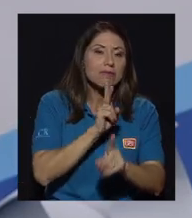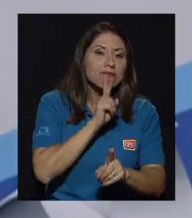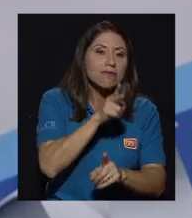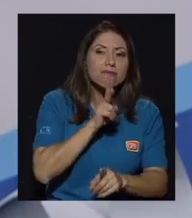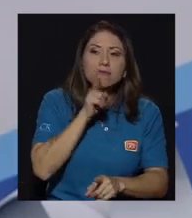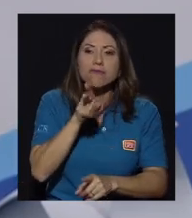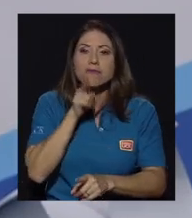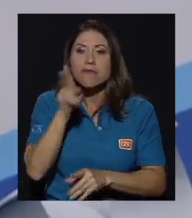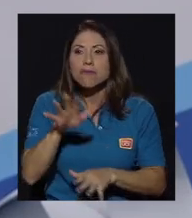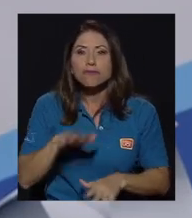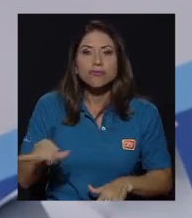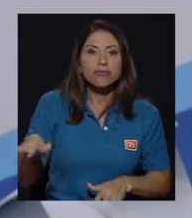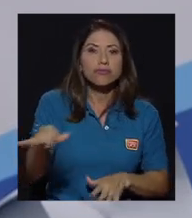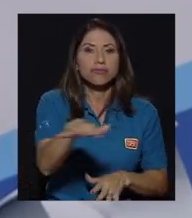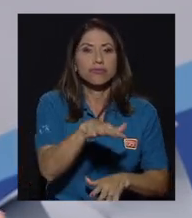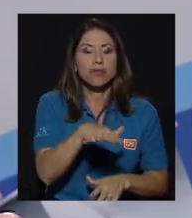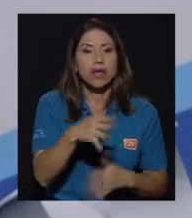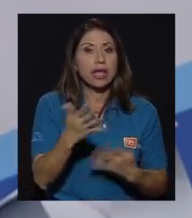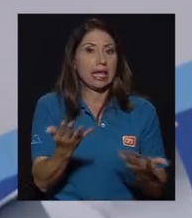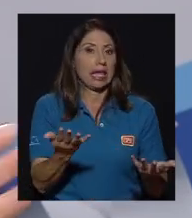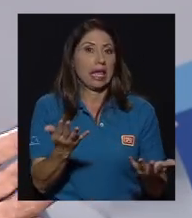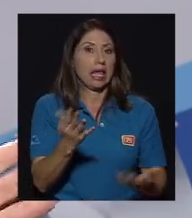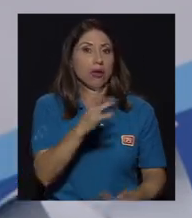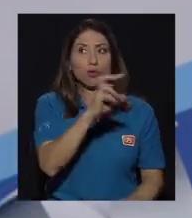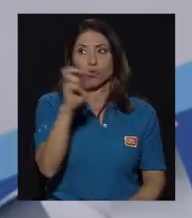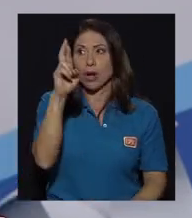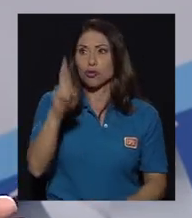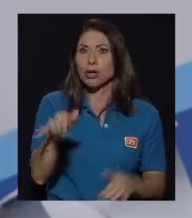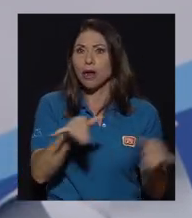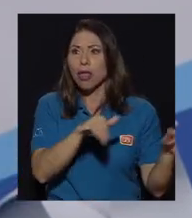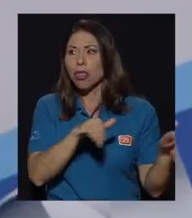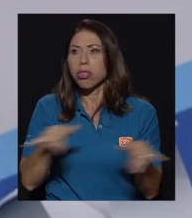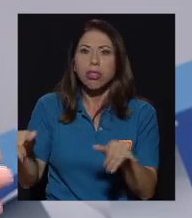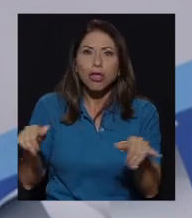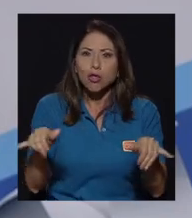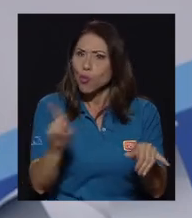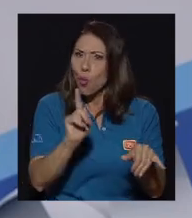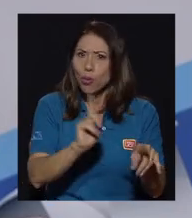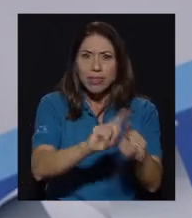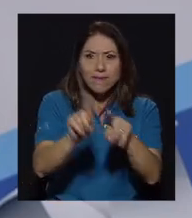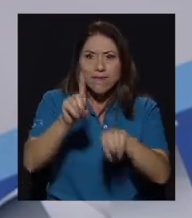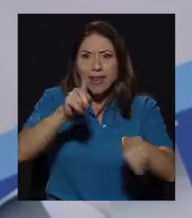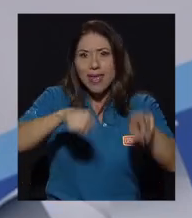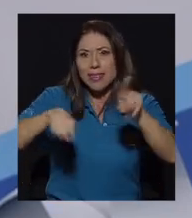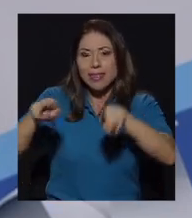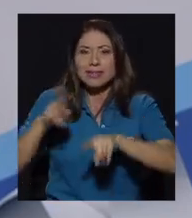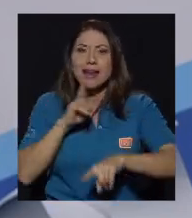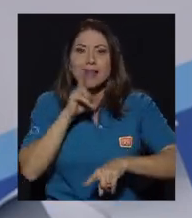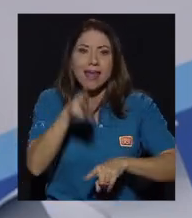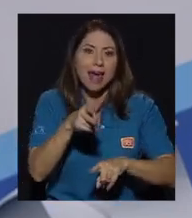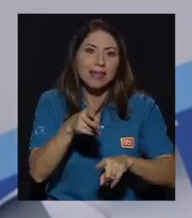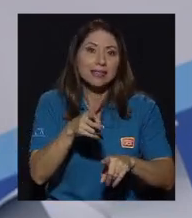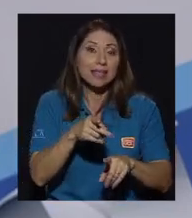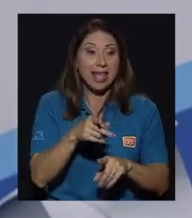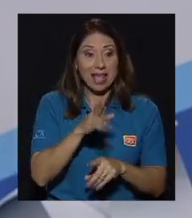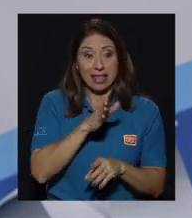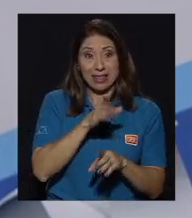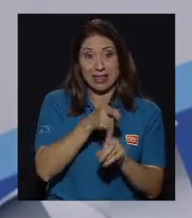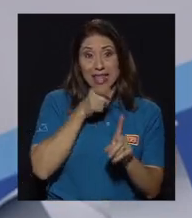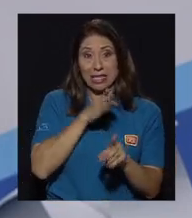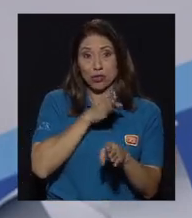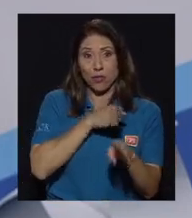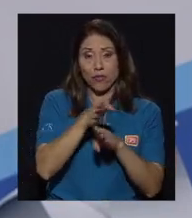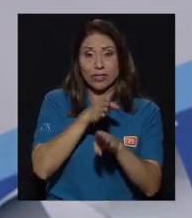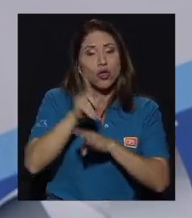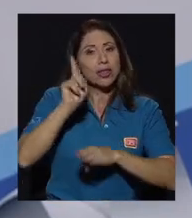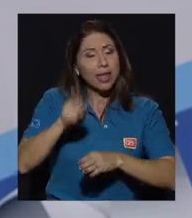que hay que tenemos que no es una costa rica igual sino que hay diferentes realidades desde donde desde su profesión va a tener